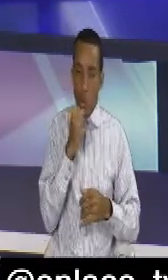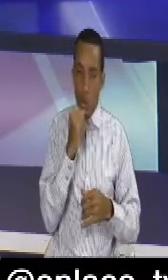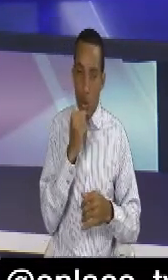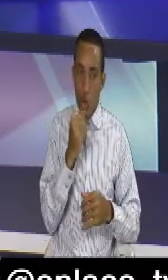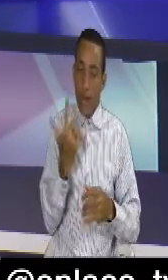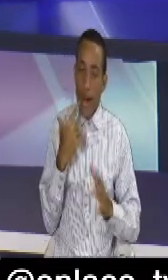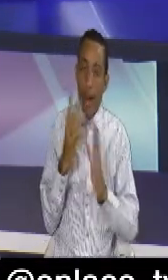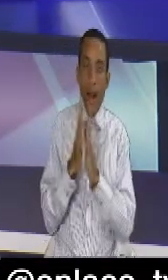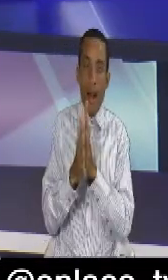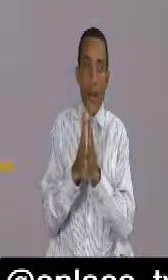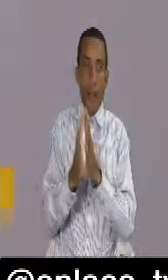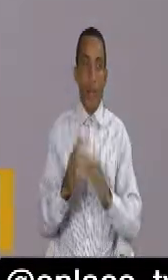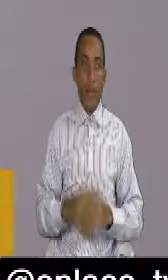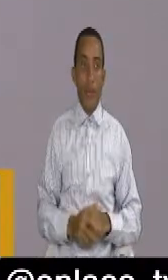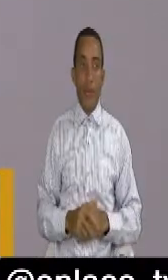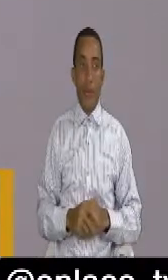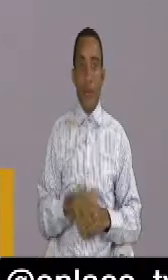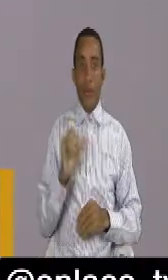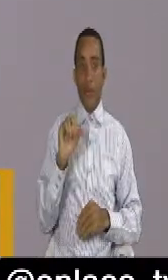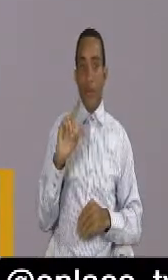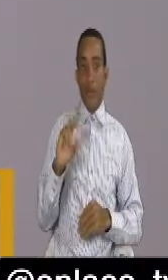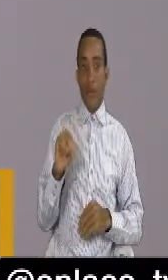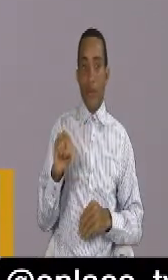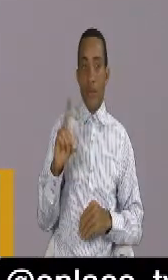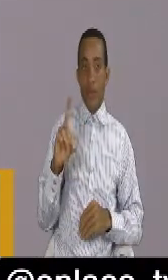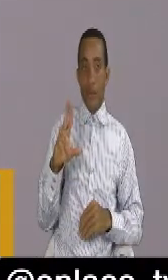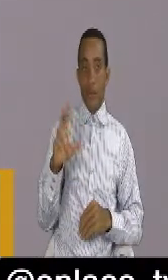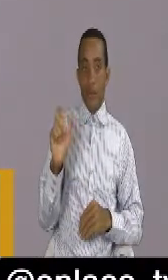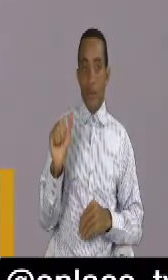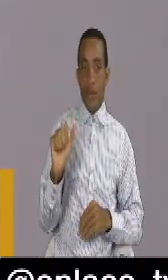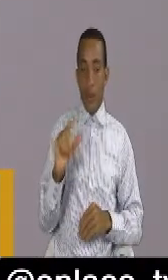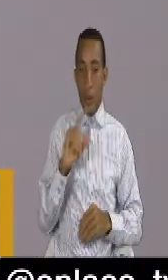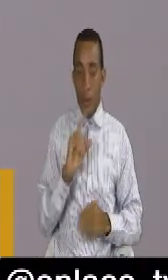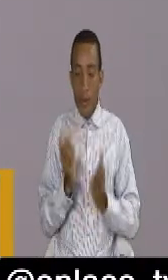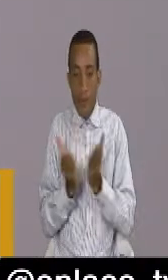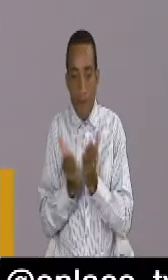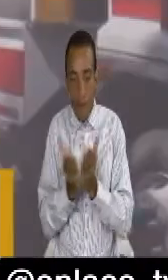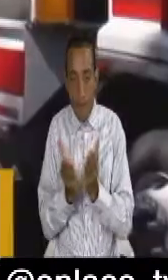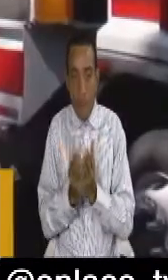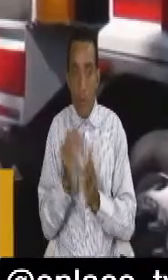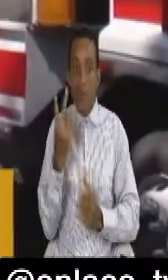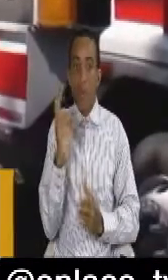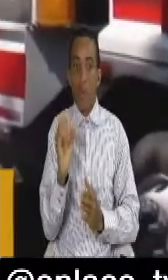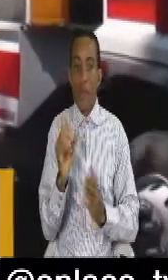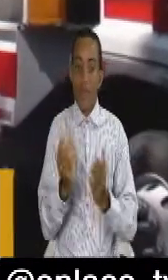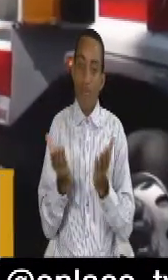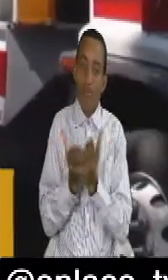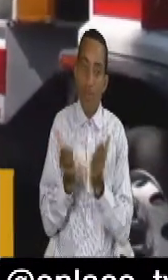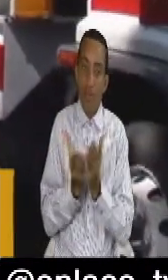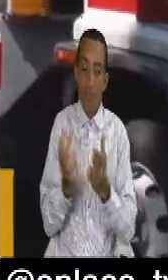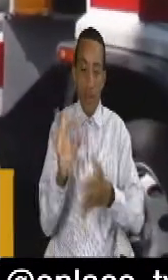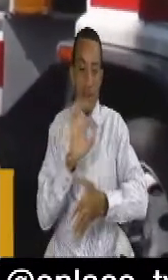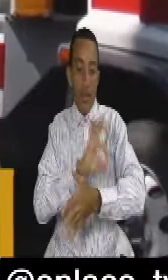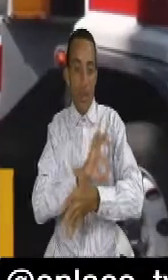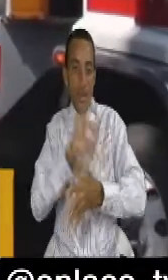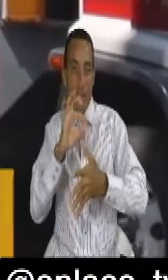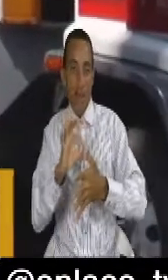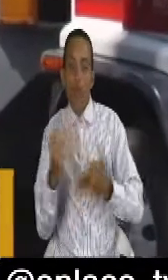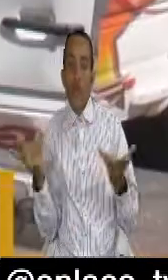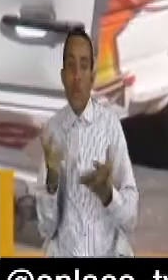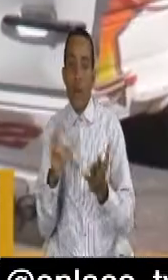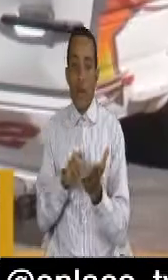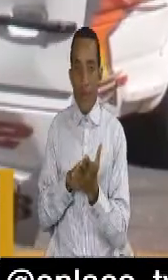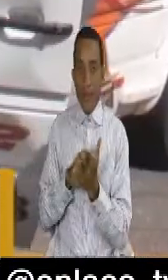sucedido. Andrea Mosquera, de 20 años de edad, estudiante de salud ocupacional en Girón, Santander, es una de las sobrevivientes del fatal accidente de